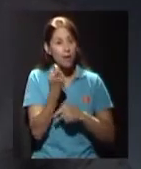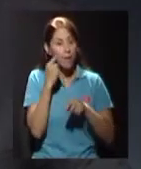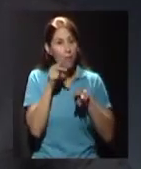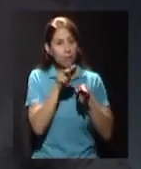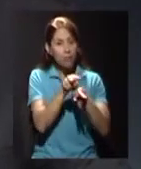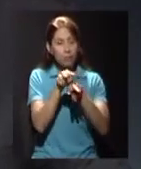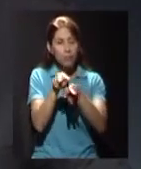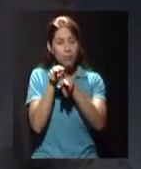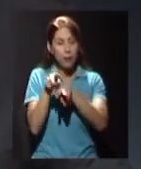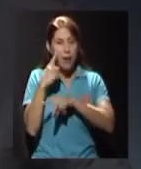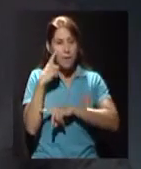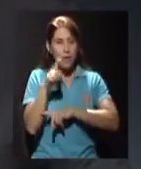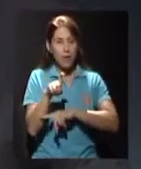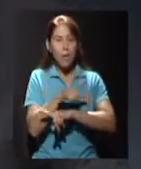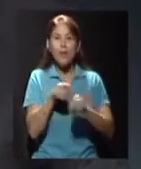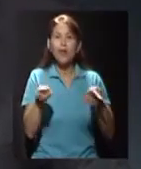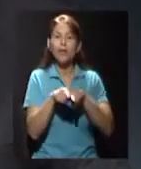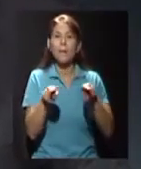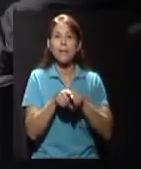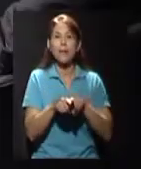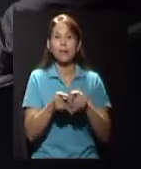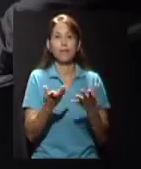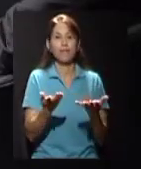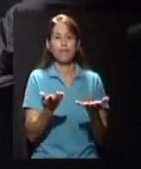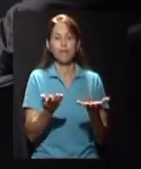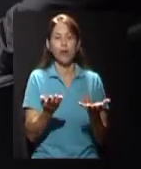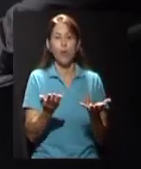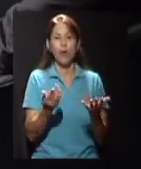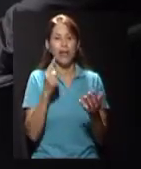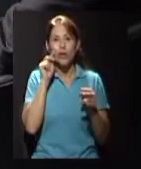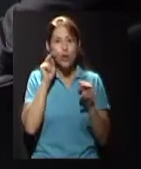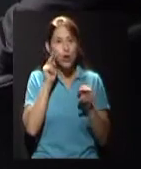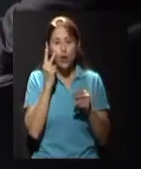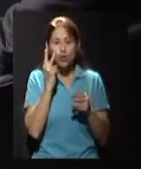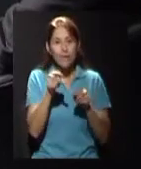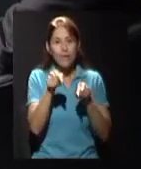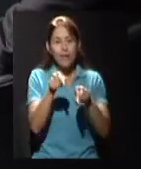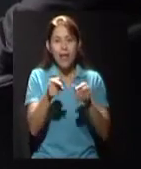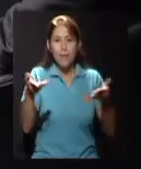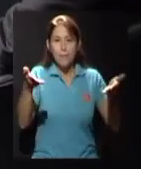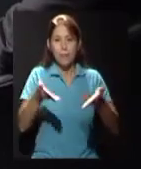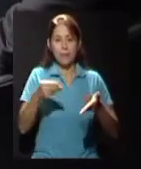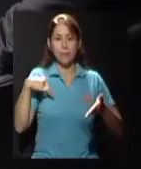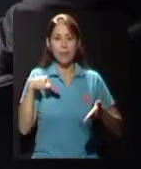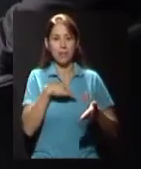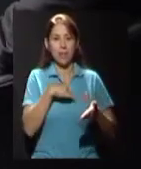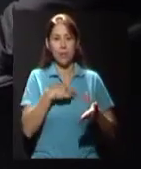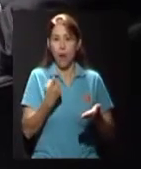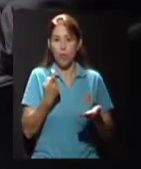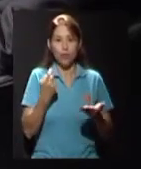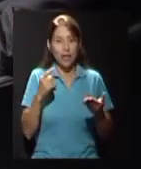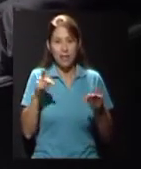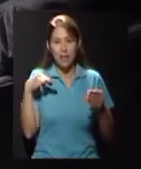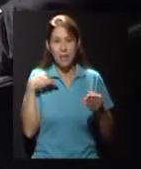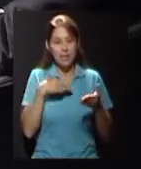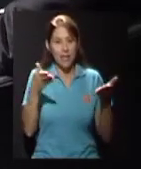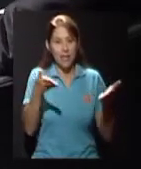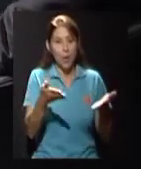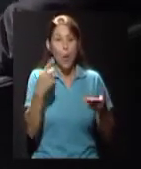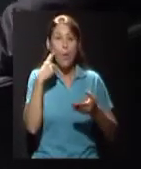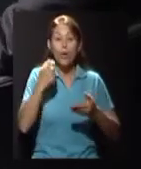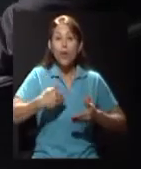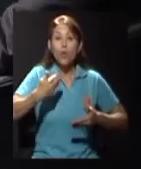casos me atrevo a decir ausencia de ministerio porque cuando existe tráfico de órganos